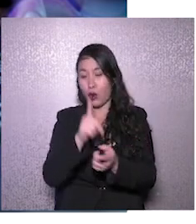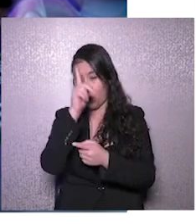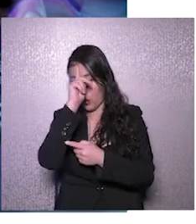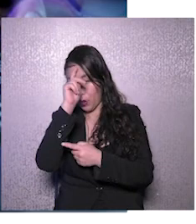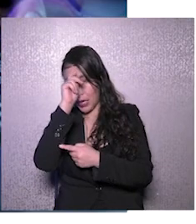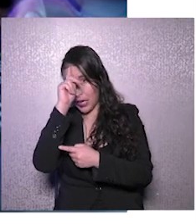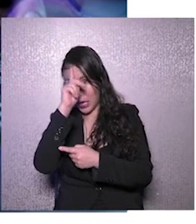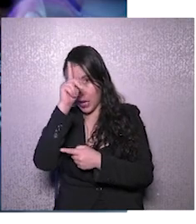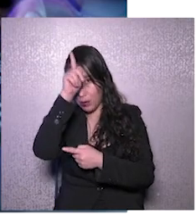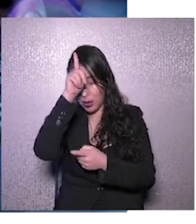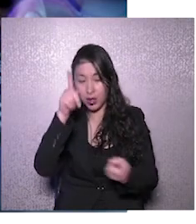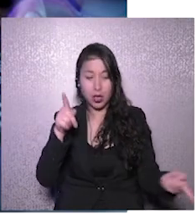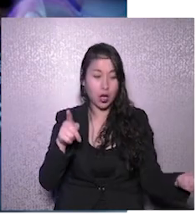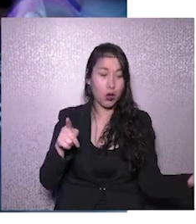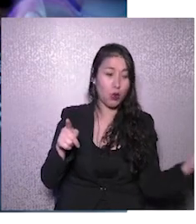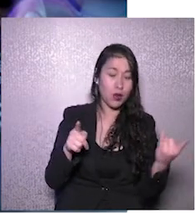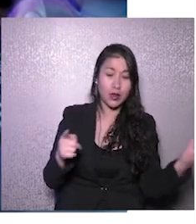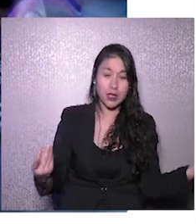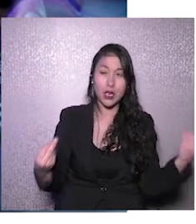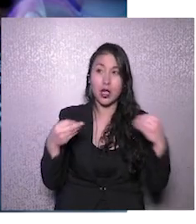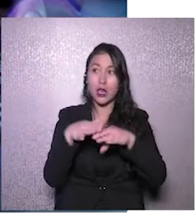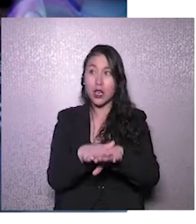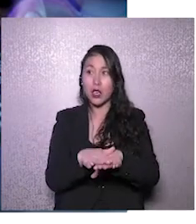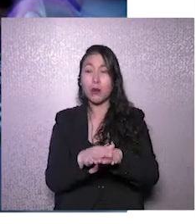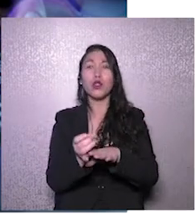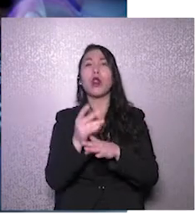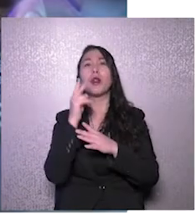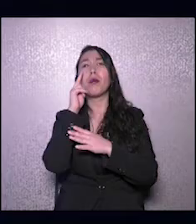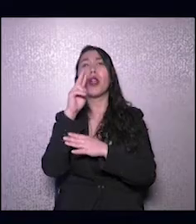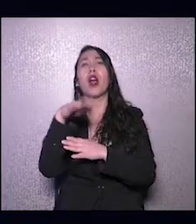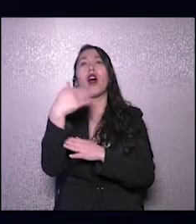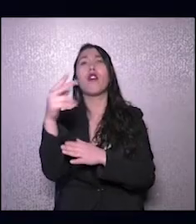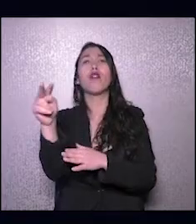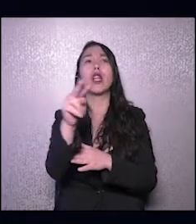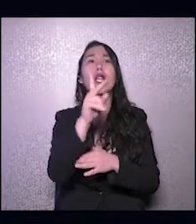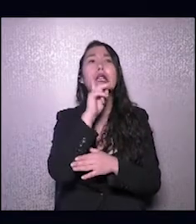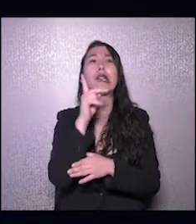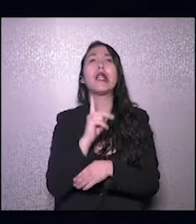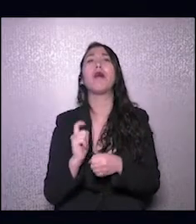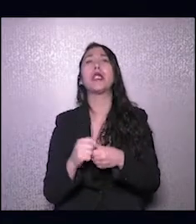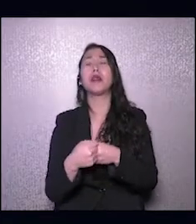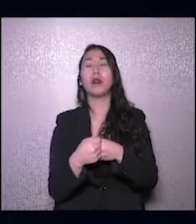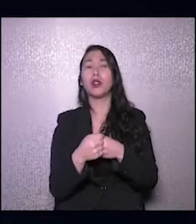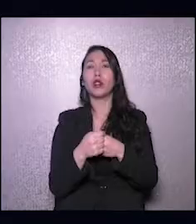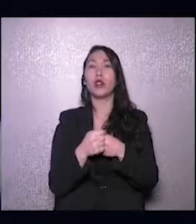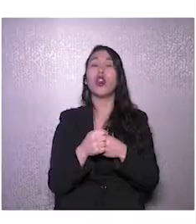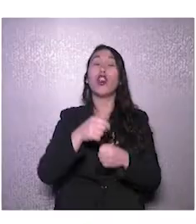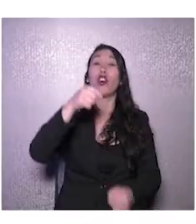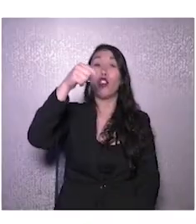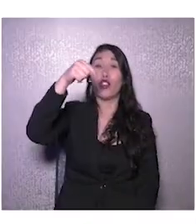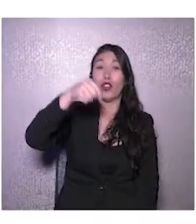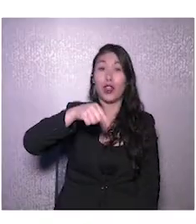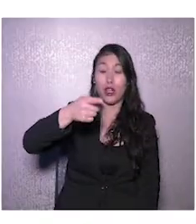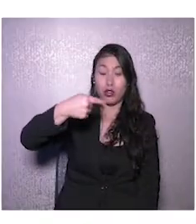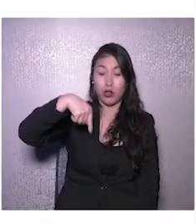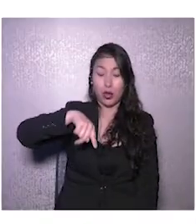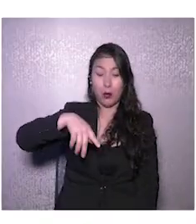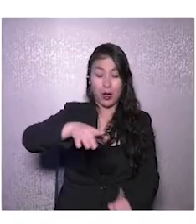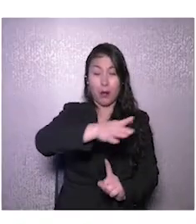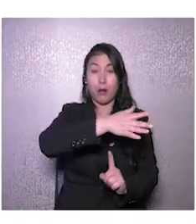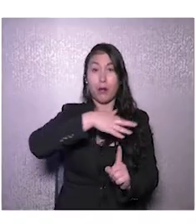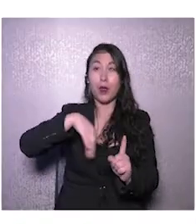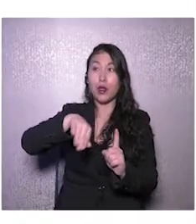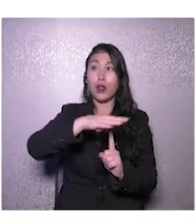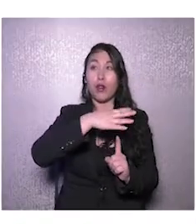solo enfocarse hacia adentro, hay que enfocarse hacia afuera y ver en qué medio estamos insertos. Hoy día estamos en este medio que discutimos